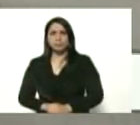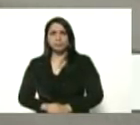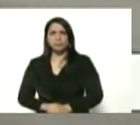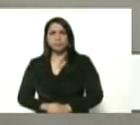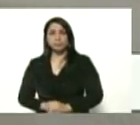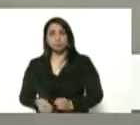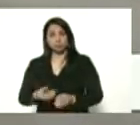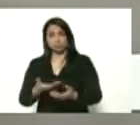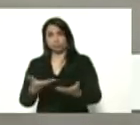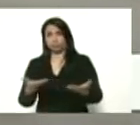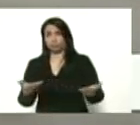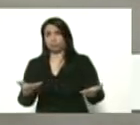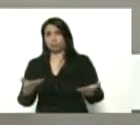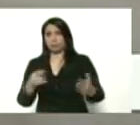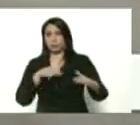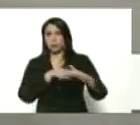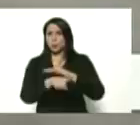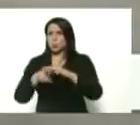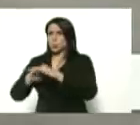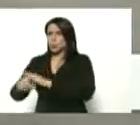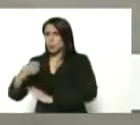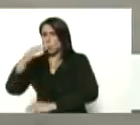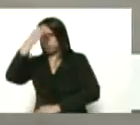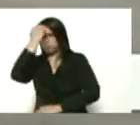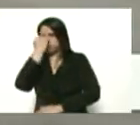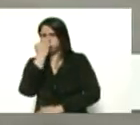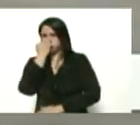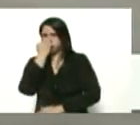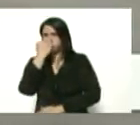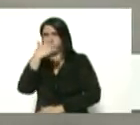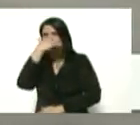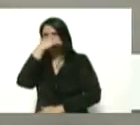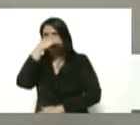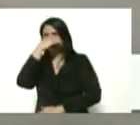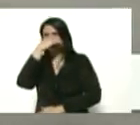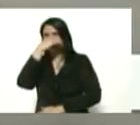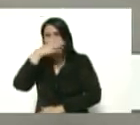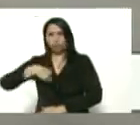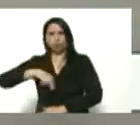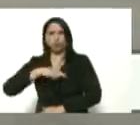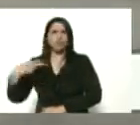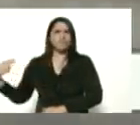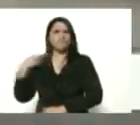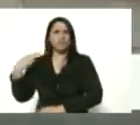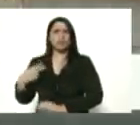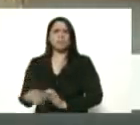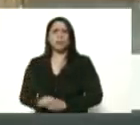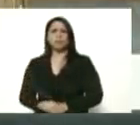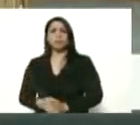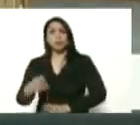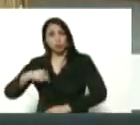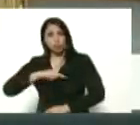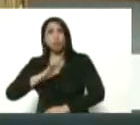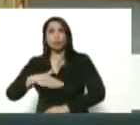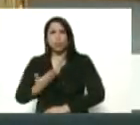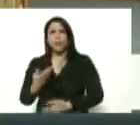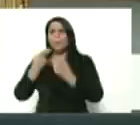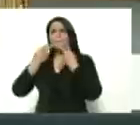Esta incursión terrorista de la que hemos sido víctimas, nosotros pudimos develarla.